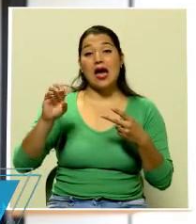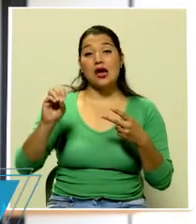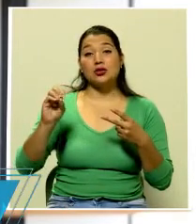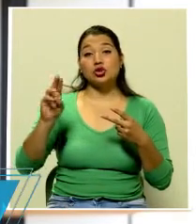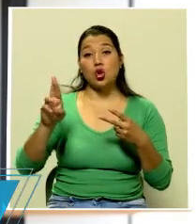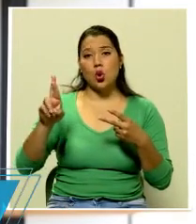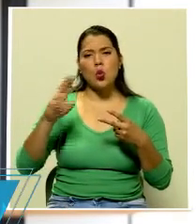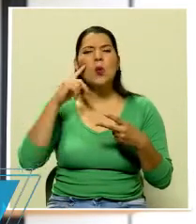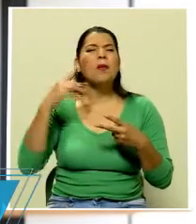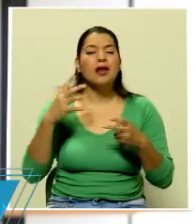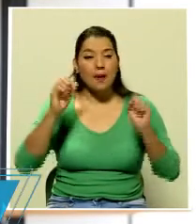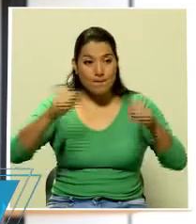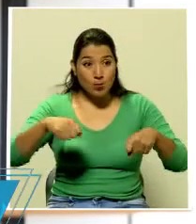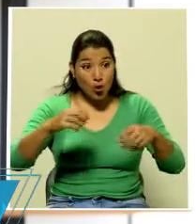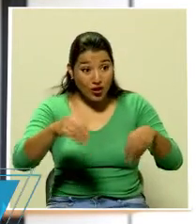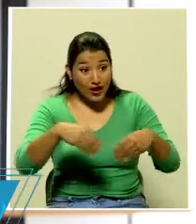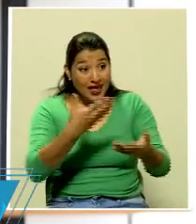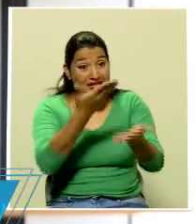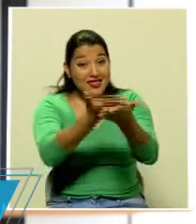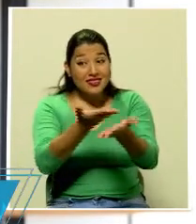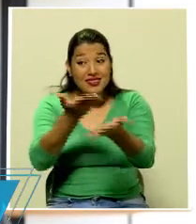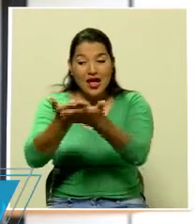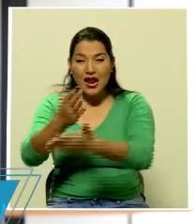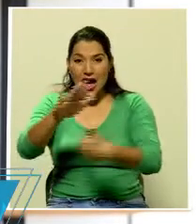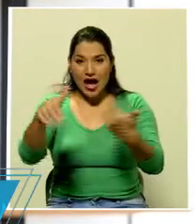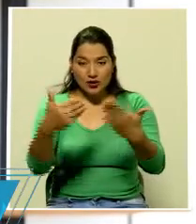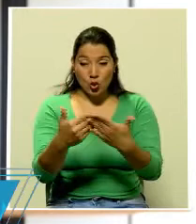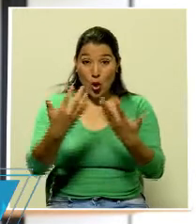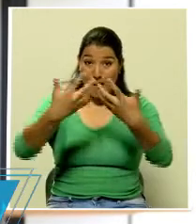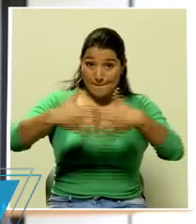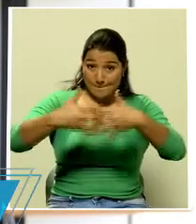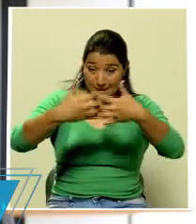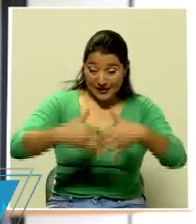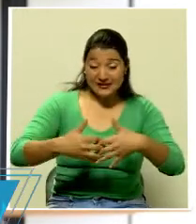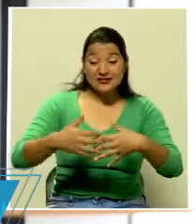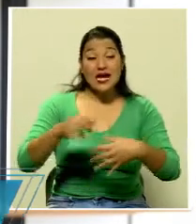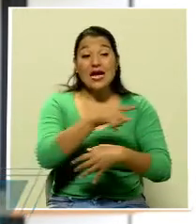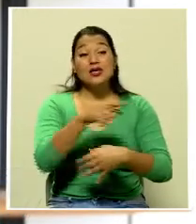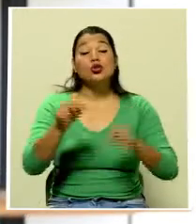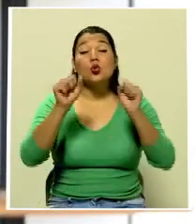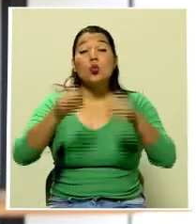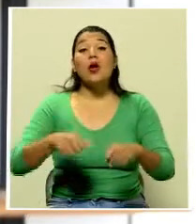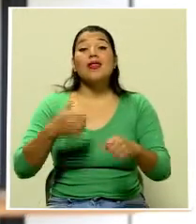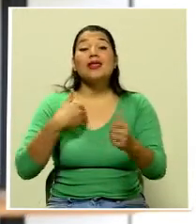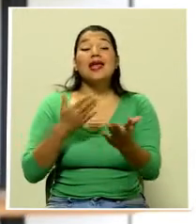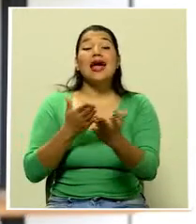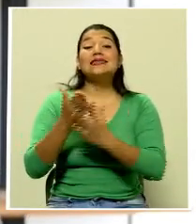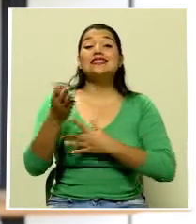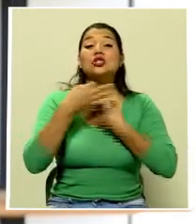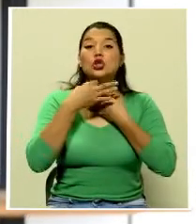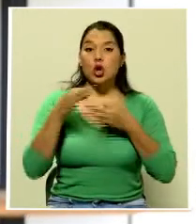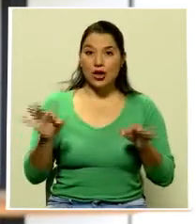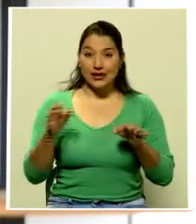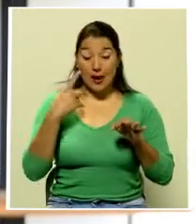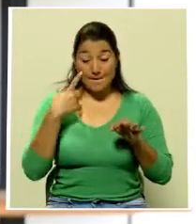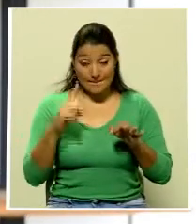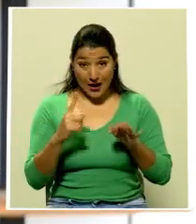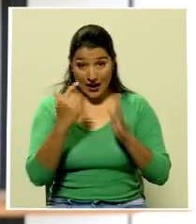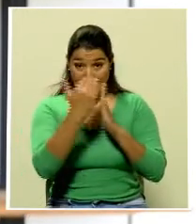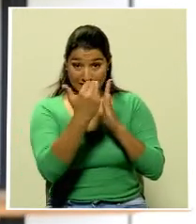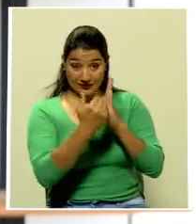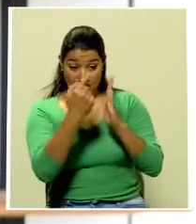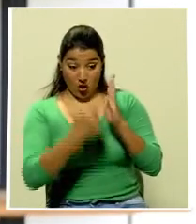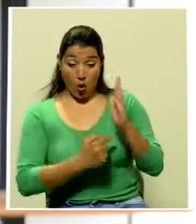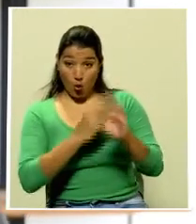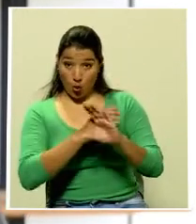los subsectores de turismo la posibilidad de tener acceso gratis tanto a los protocolos de salud